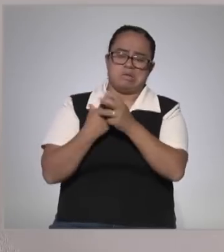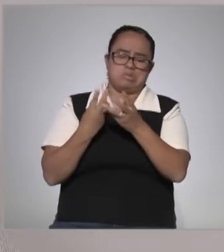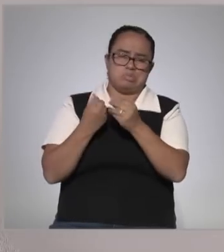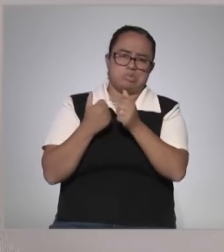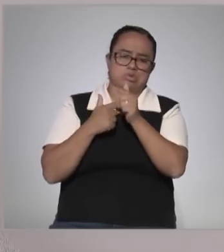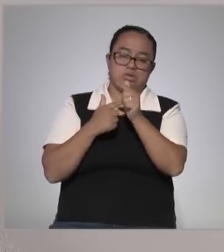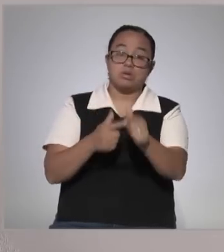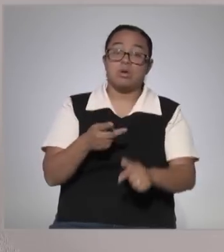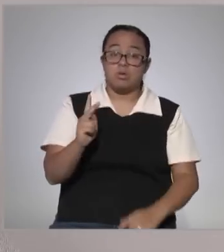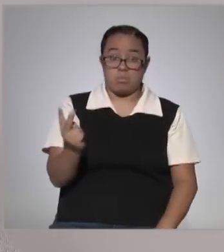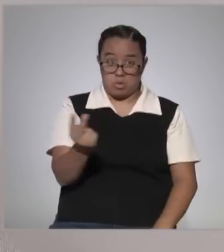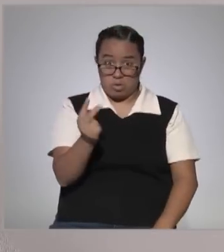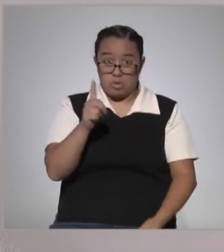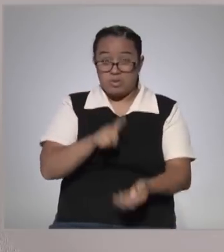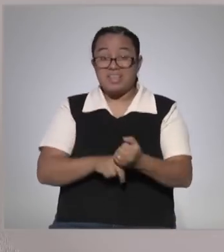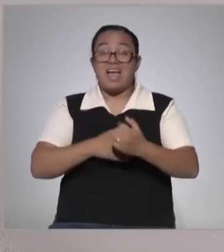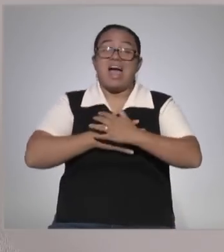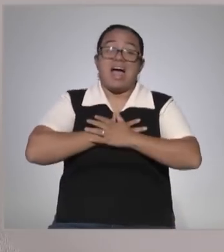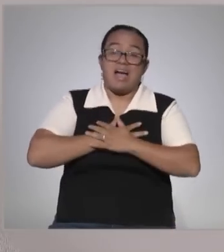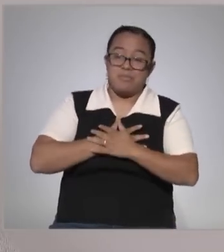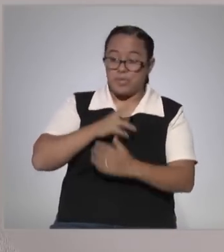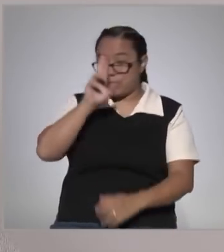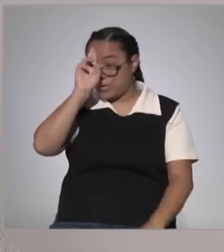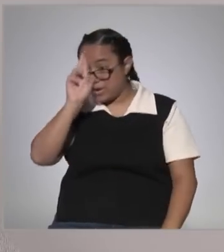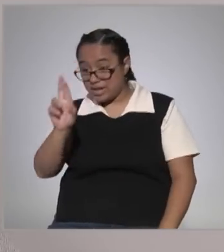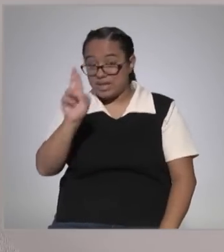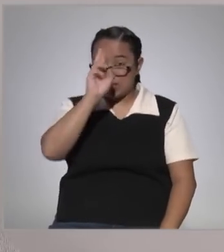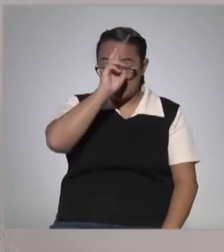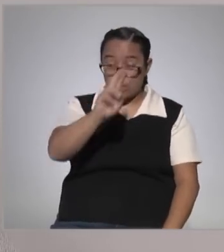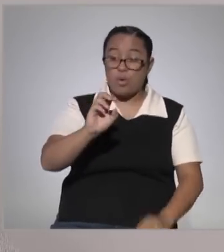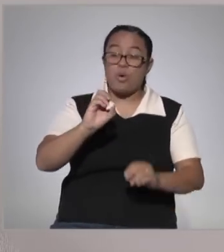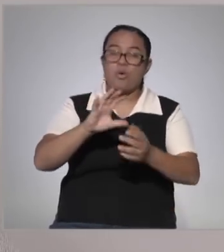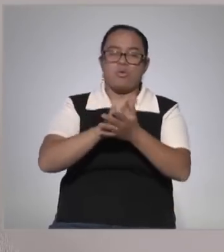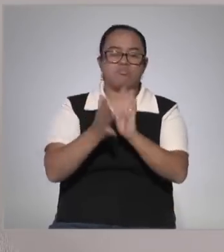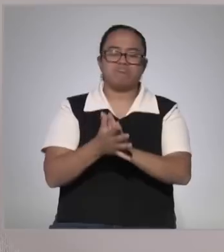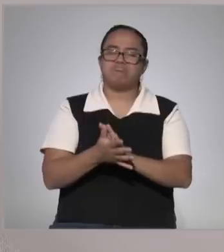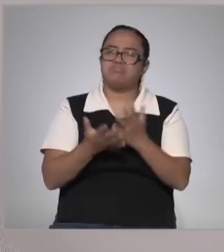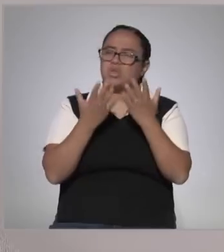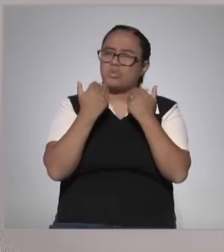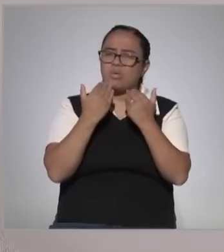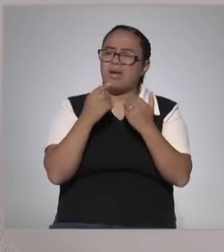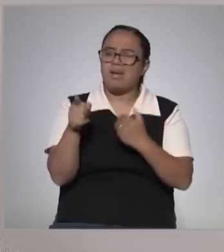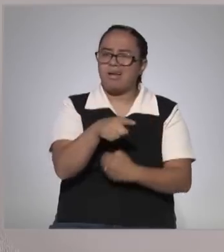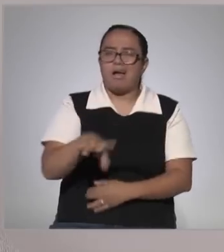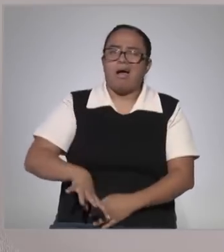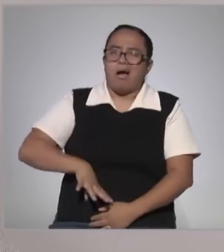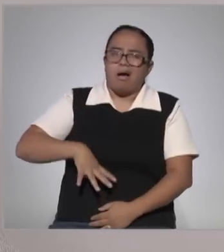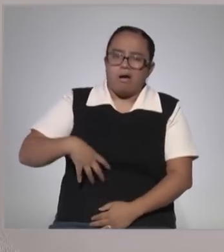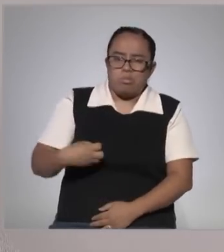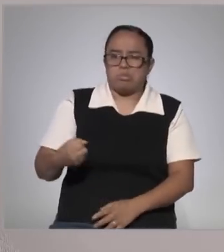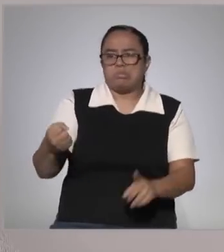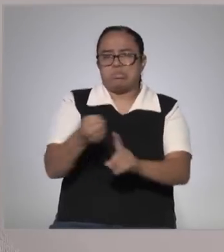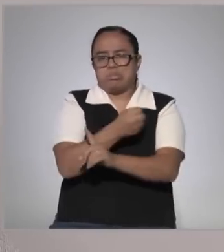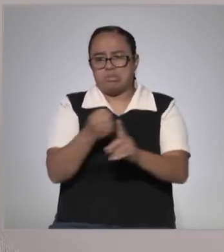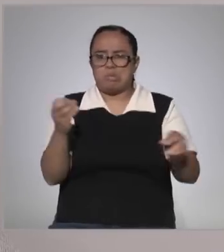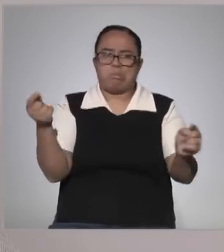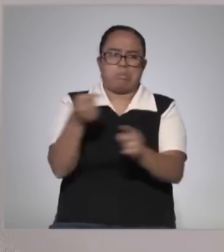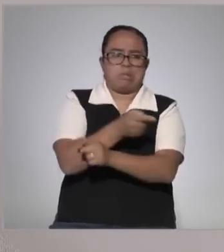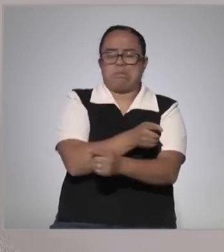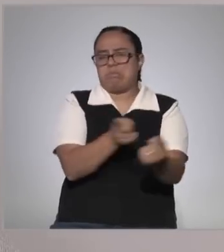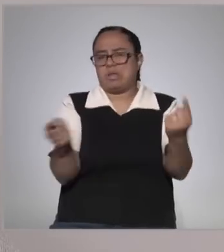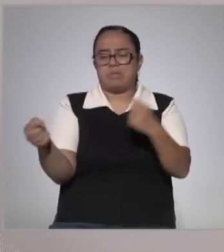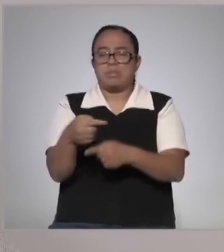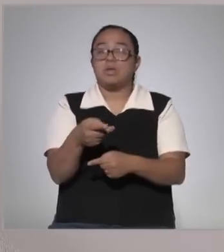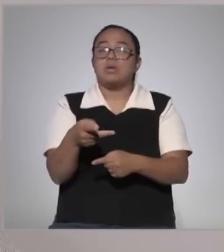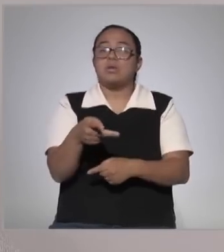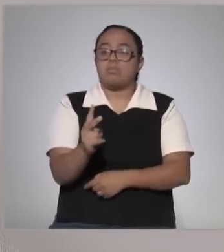base de amor, de respeto, de complicidad, sino que hay violencia, que hay abusos y que lo único que las mantiene juntas es